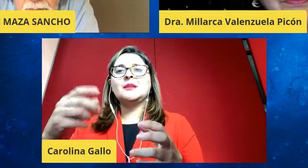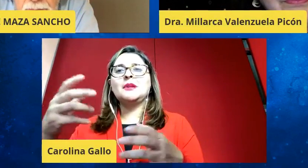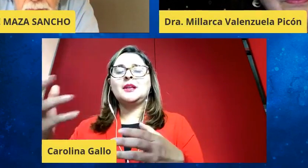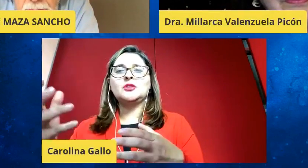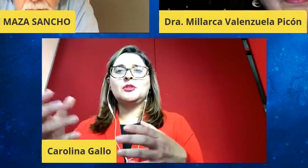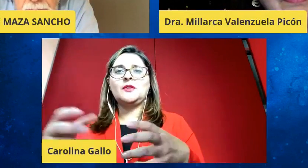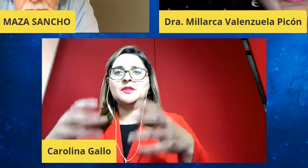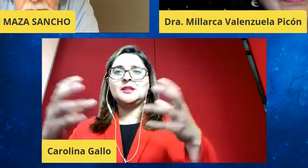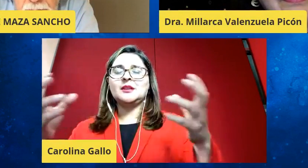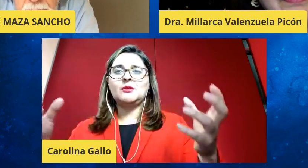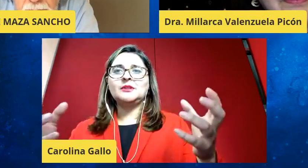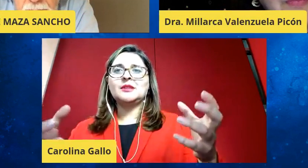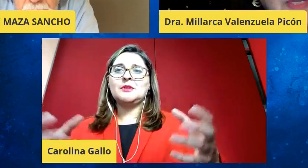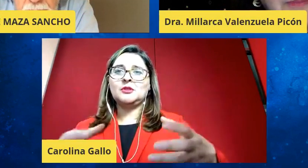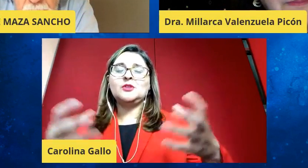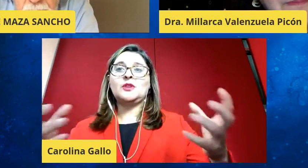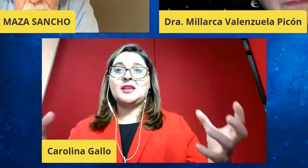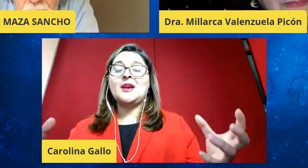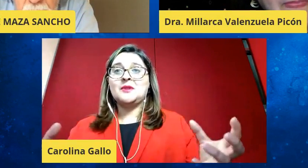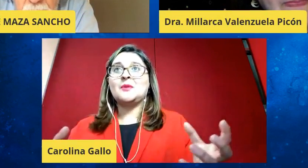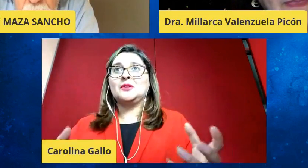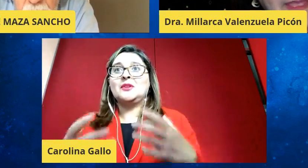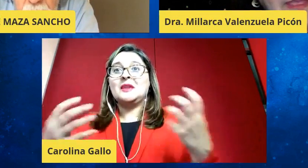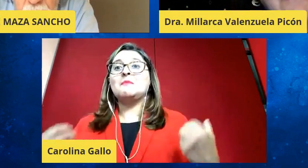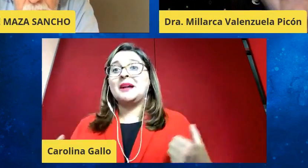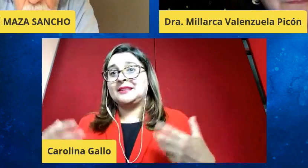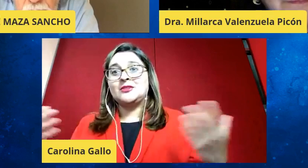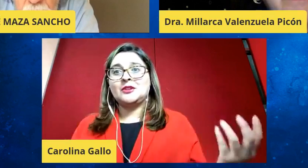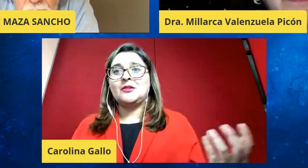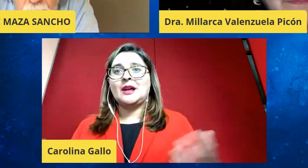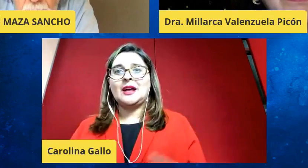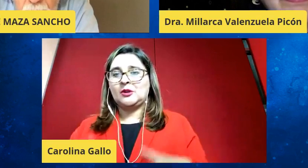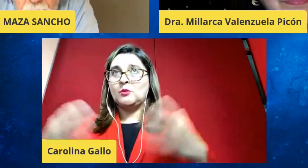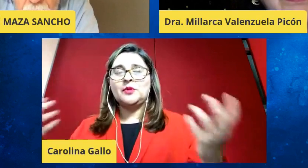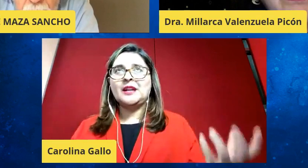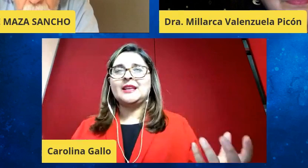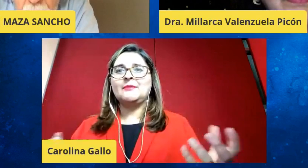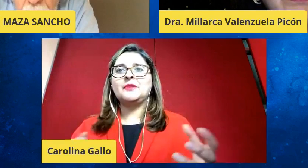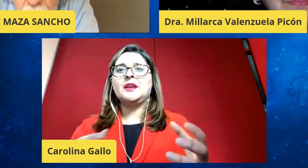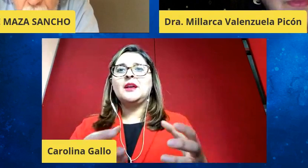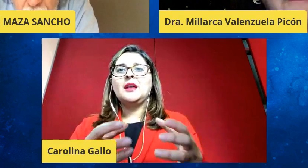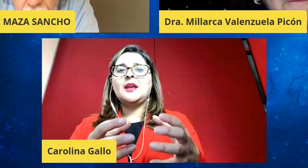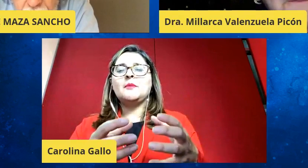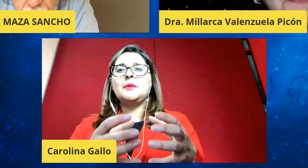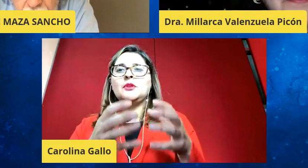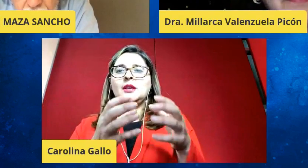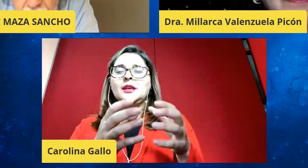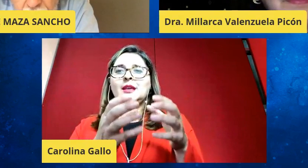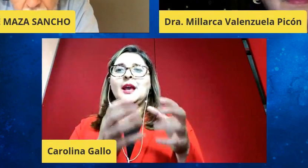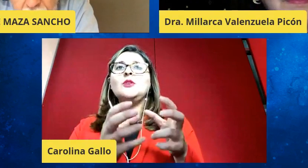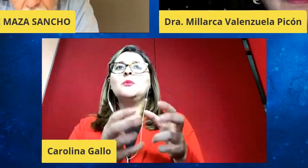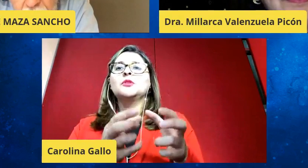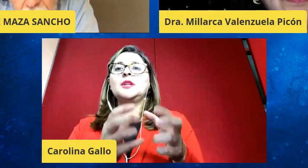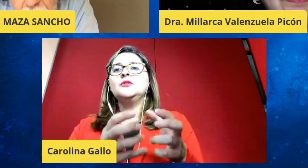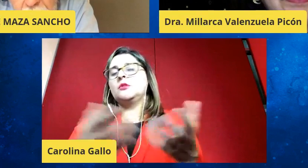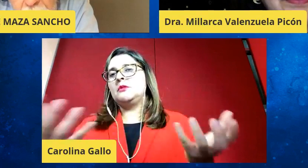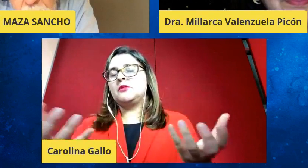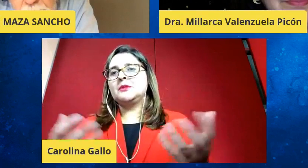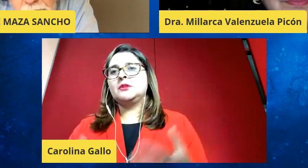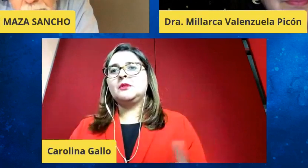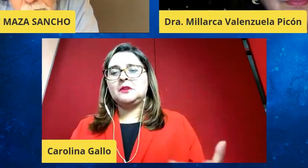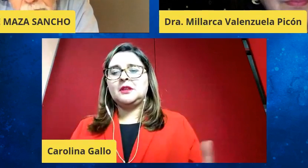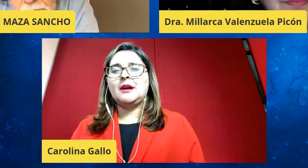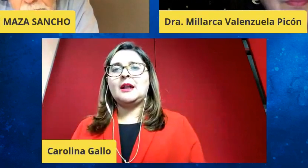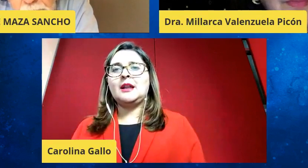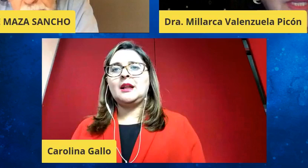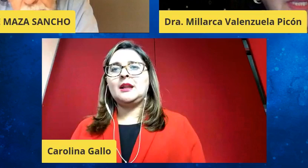definitiva esa investigación? Es decir, se encuentra ese meteorito que ya es una cuestión que impacta, yo creo, al común de la gente, pero ¿qué ha ido aportando como